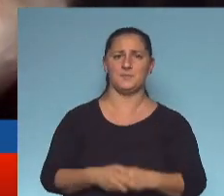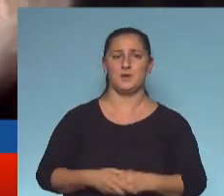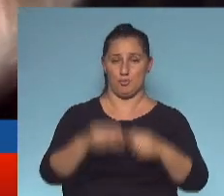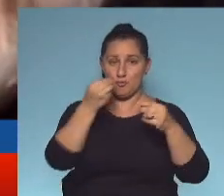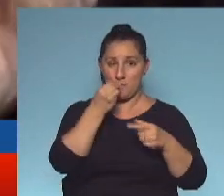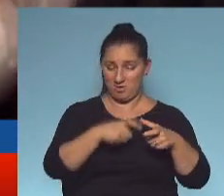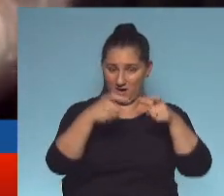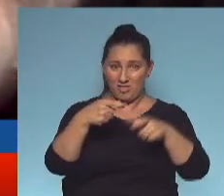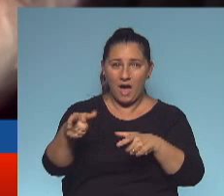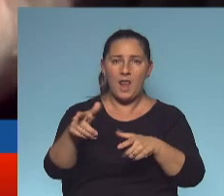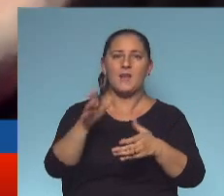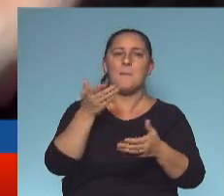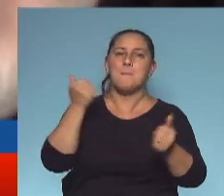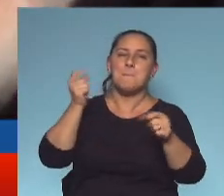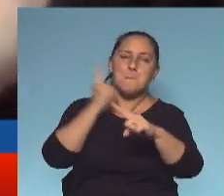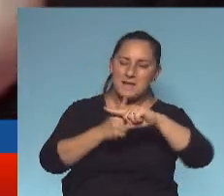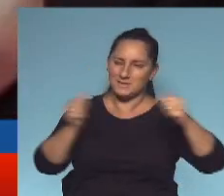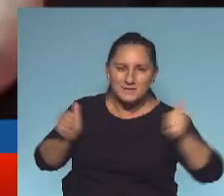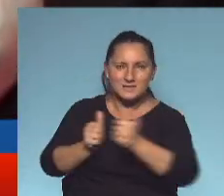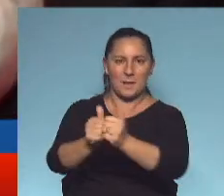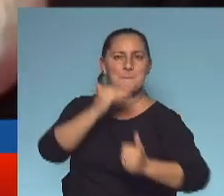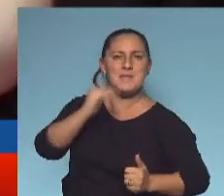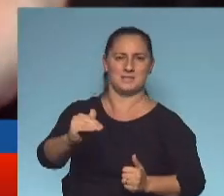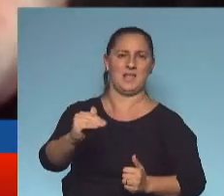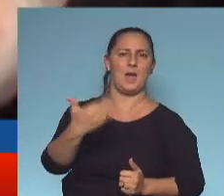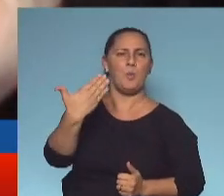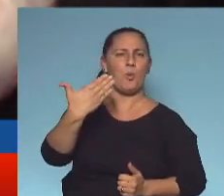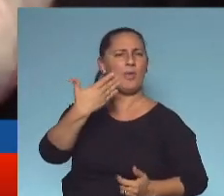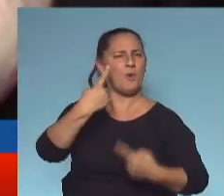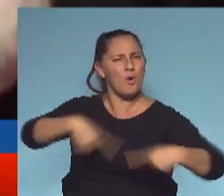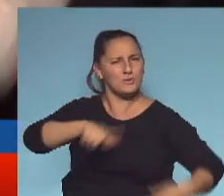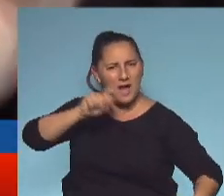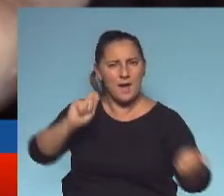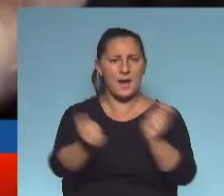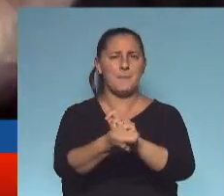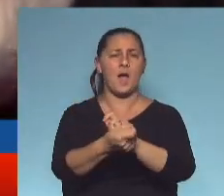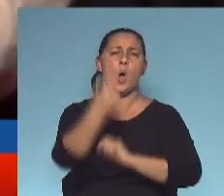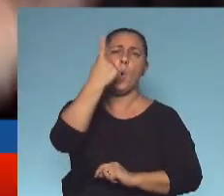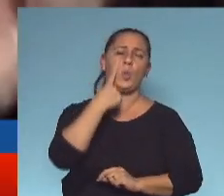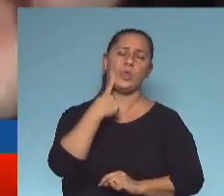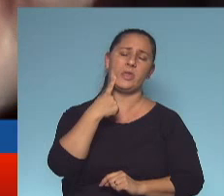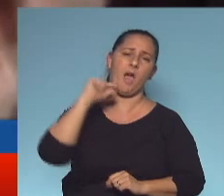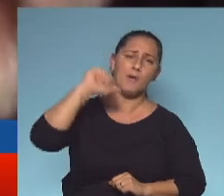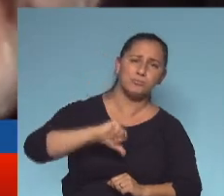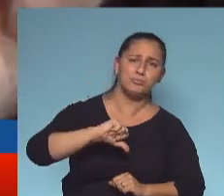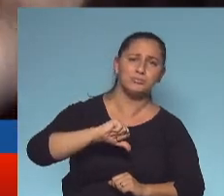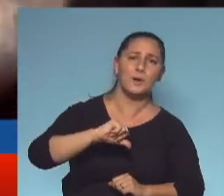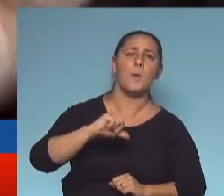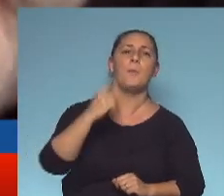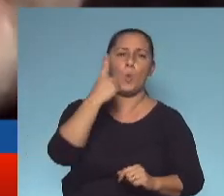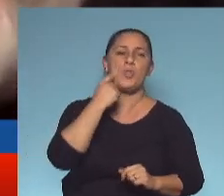de comida, el mensaje de que todo puede cambiar, que podemos tener un día mejor, una Argentina